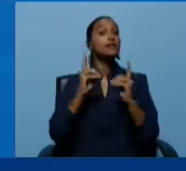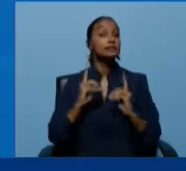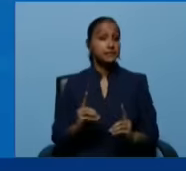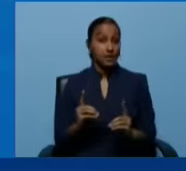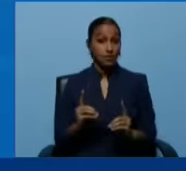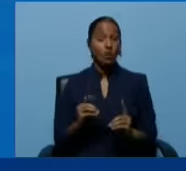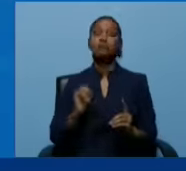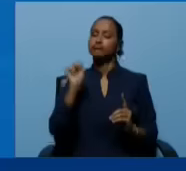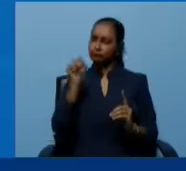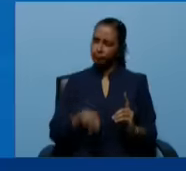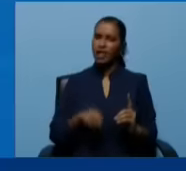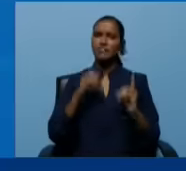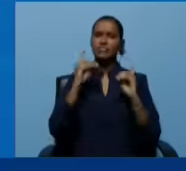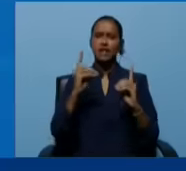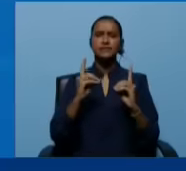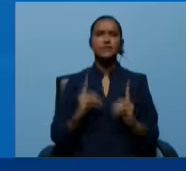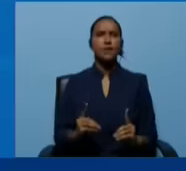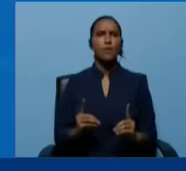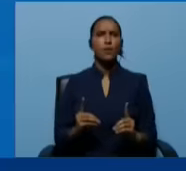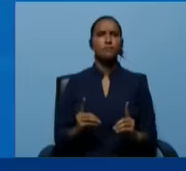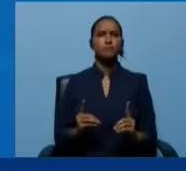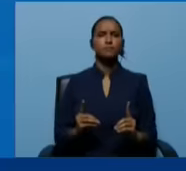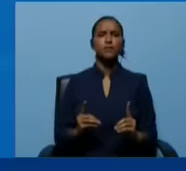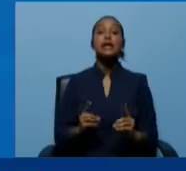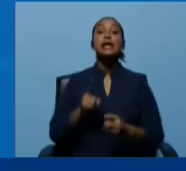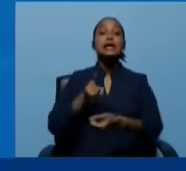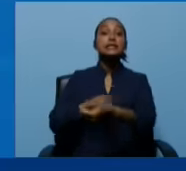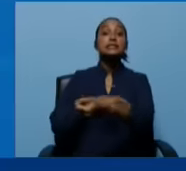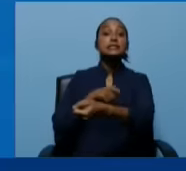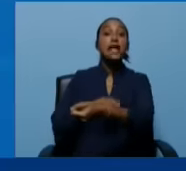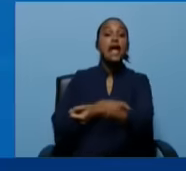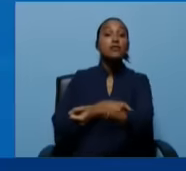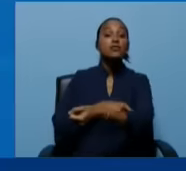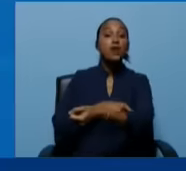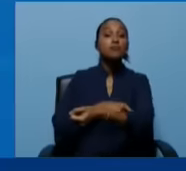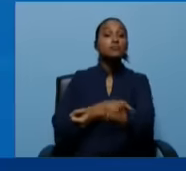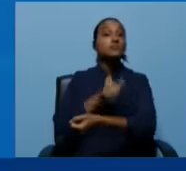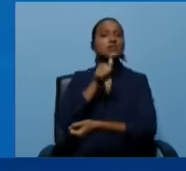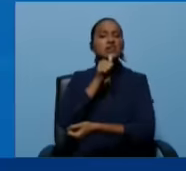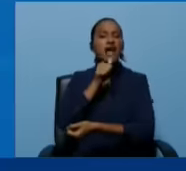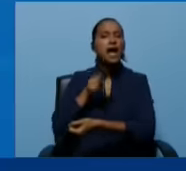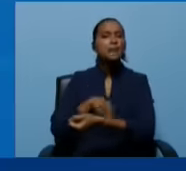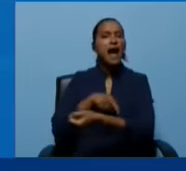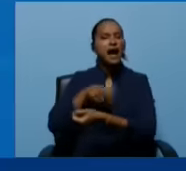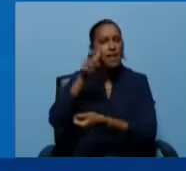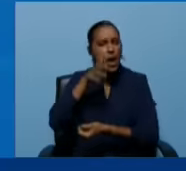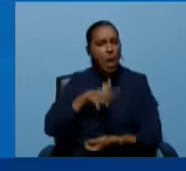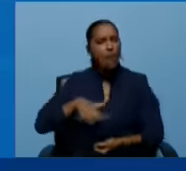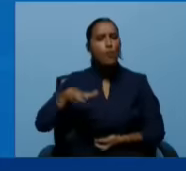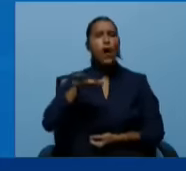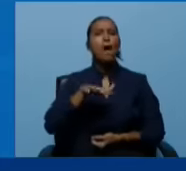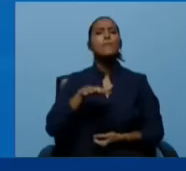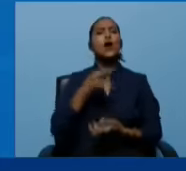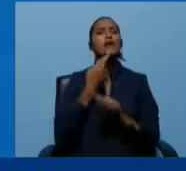se decide, siendo la hermana República Bolivariana de Venezuela, un país miembro fundacional del